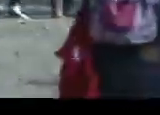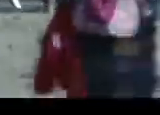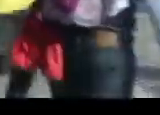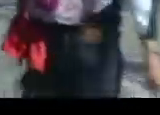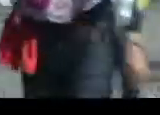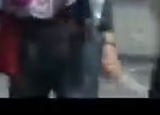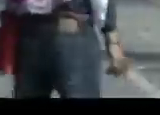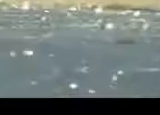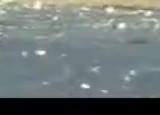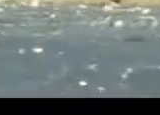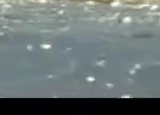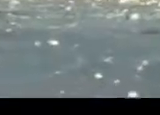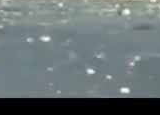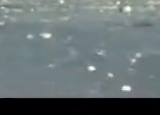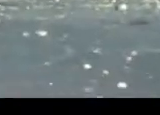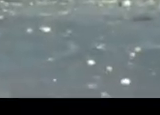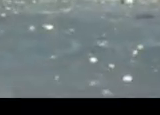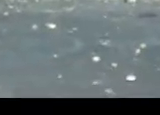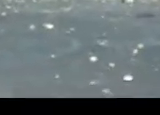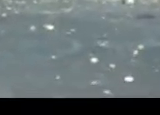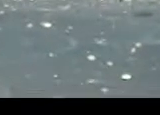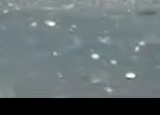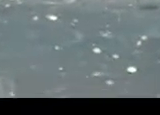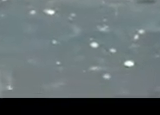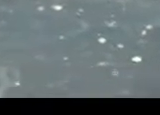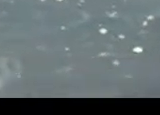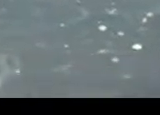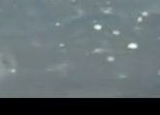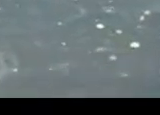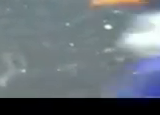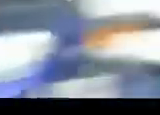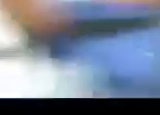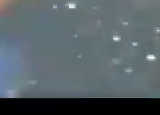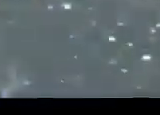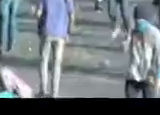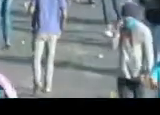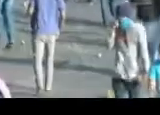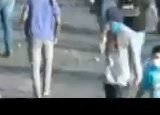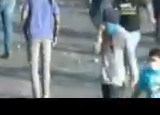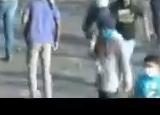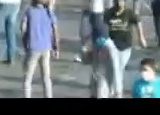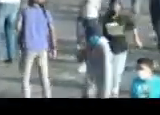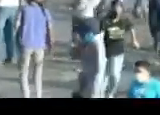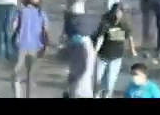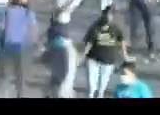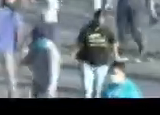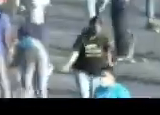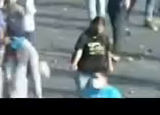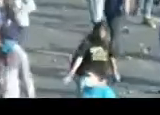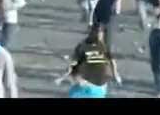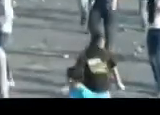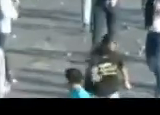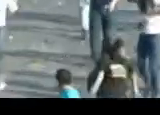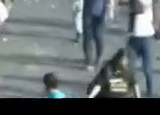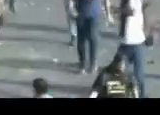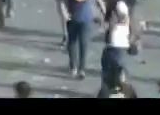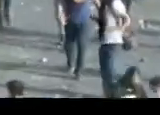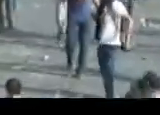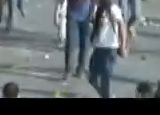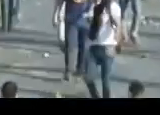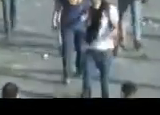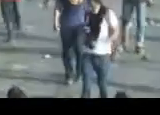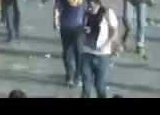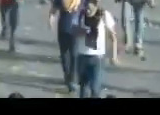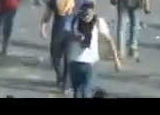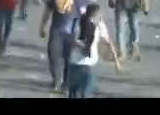la Procuraduría de Derechos Humanos, no se presentó a las calles, no atendió a las víctimas, no le dio seguimiento, no le dio protección a ninguna